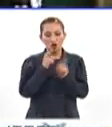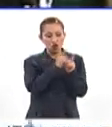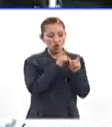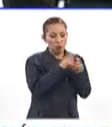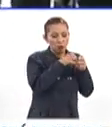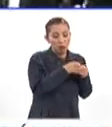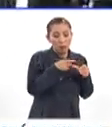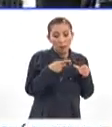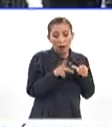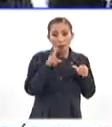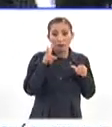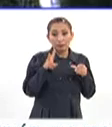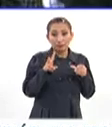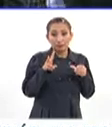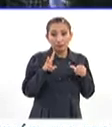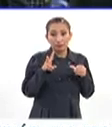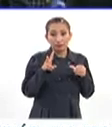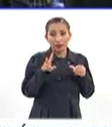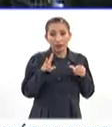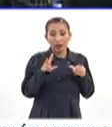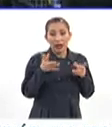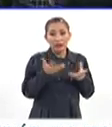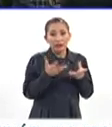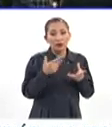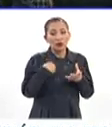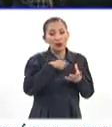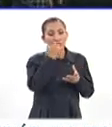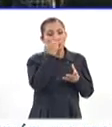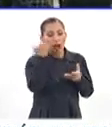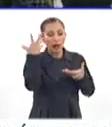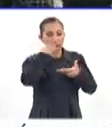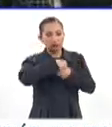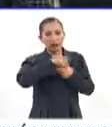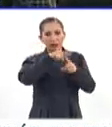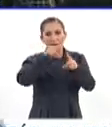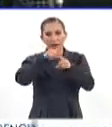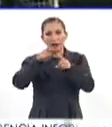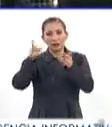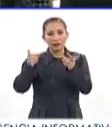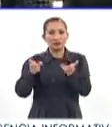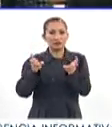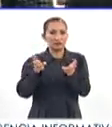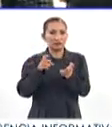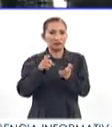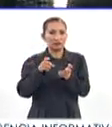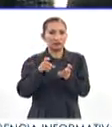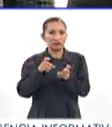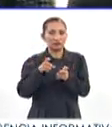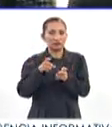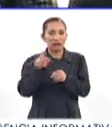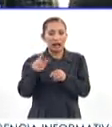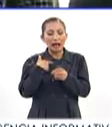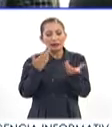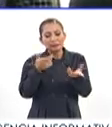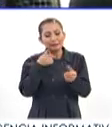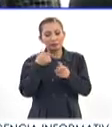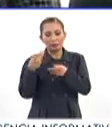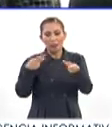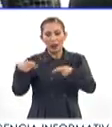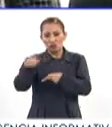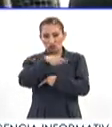grupo, pero realmente digamos que toda la facultad está involucrada en muchos aspectos, totalmente es organizada por